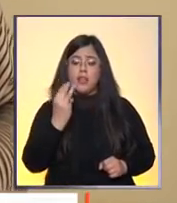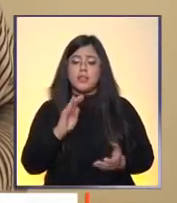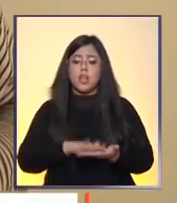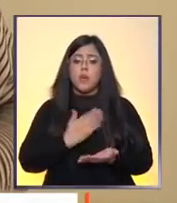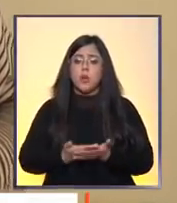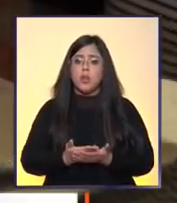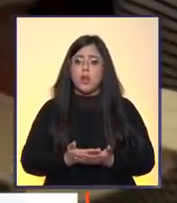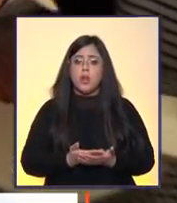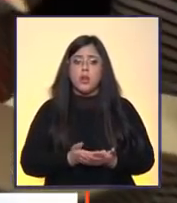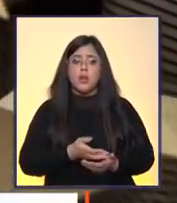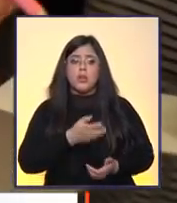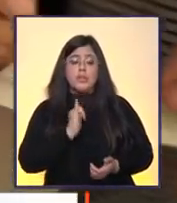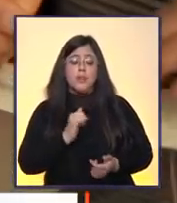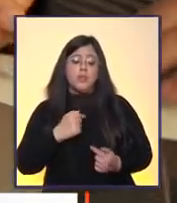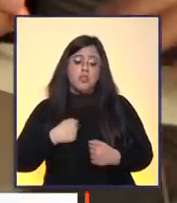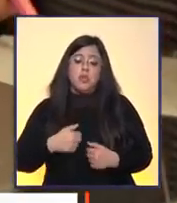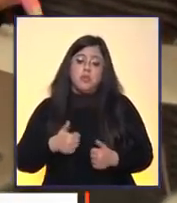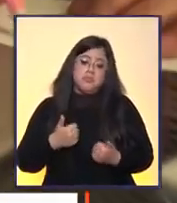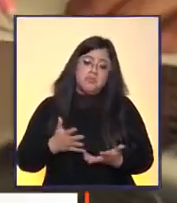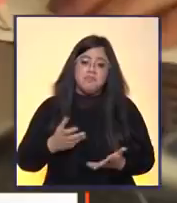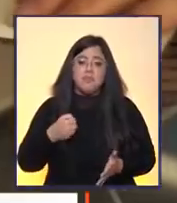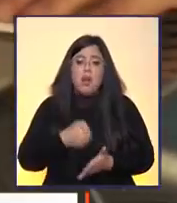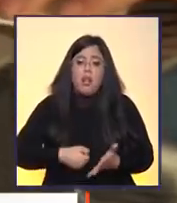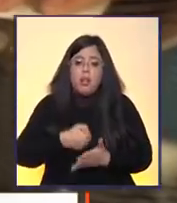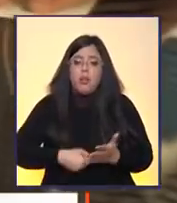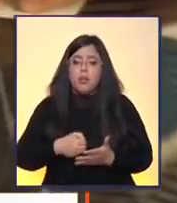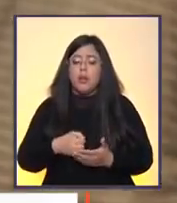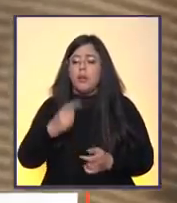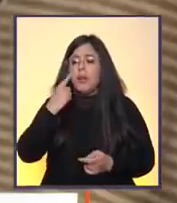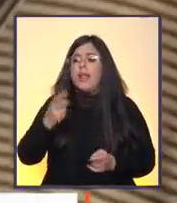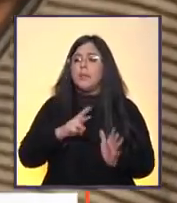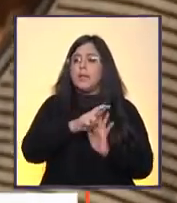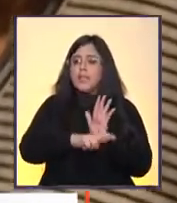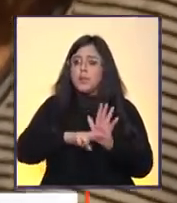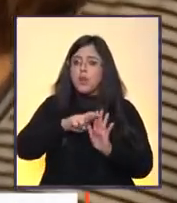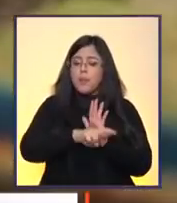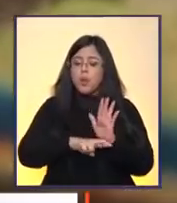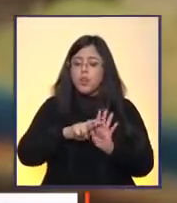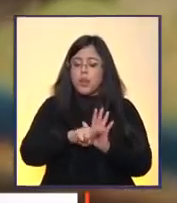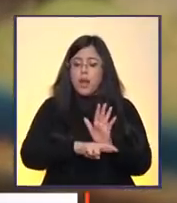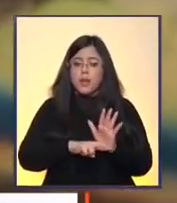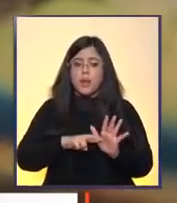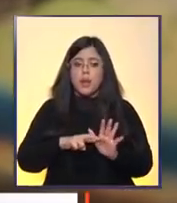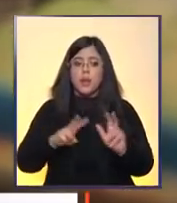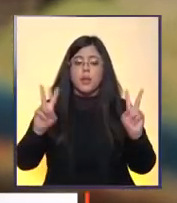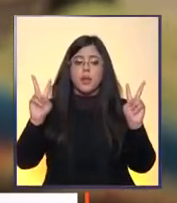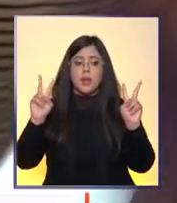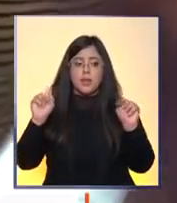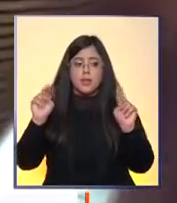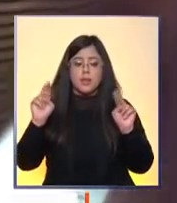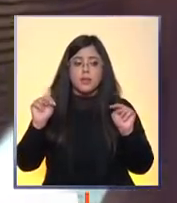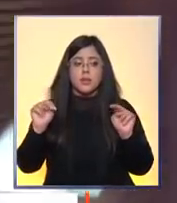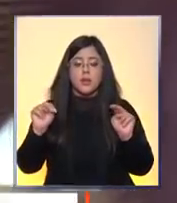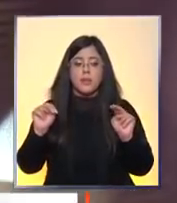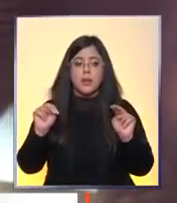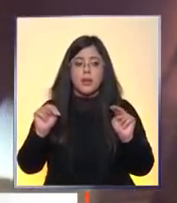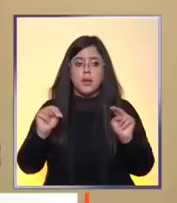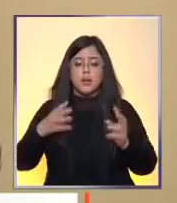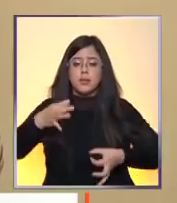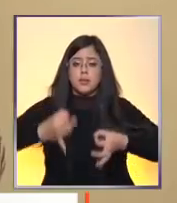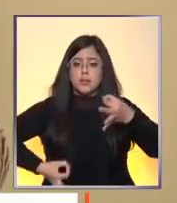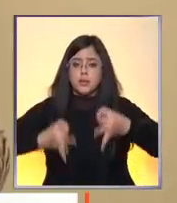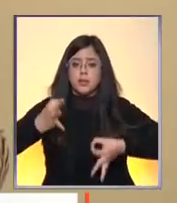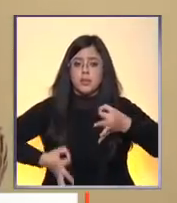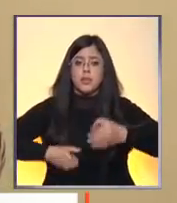Haciendo el empeño en la vida. Estamos haciendo un reportaje sobre lo que ha pasado en tribunales en